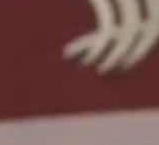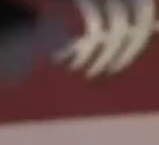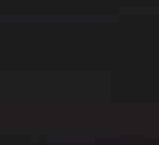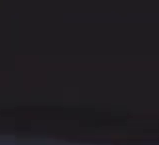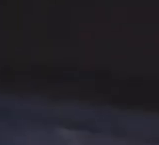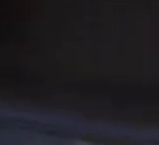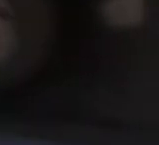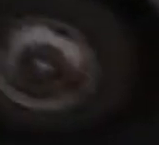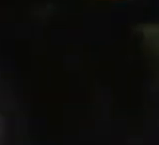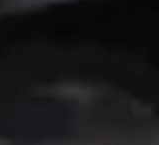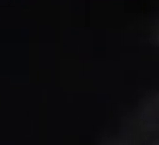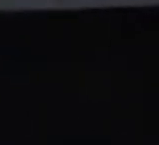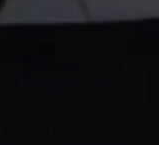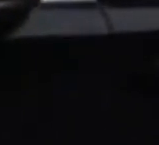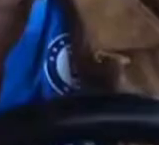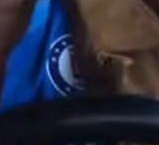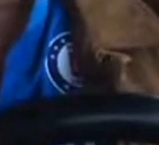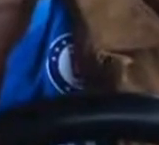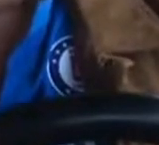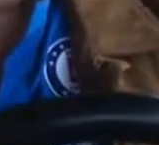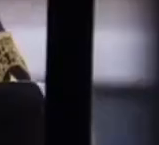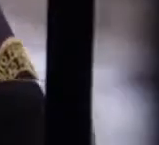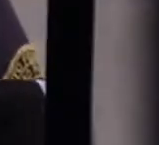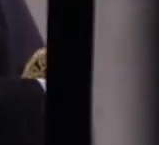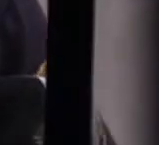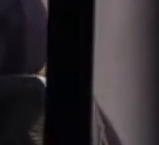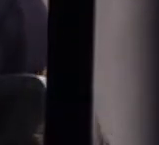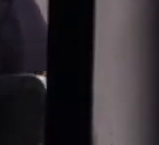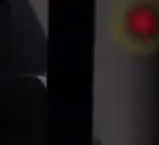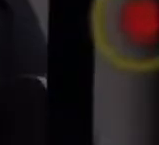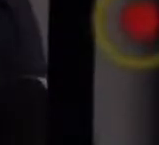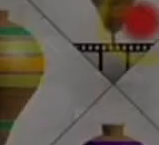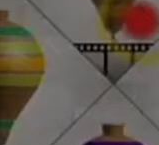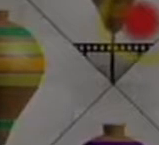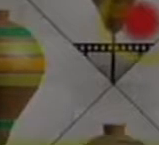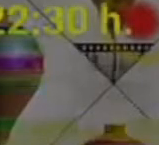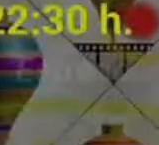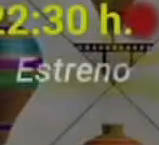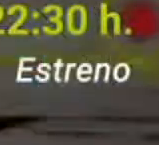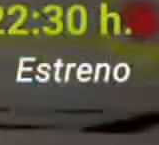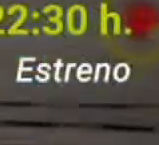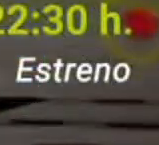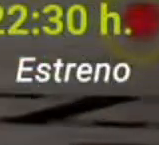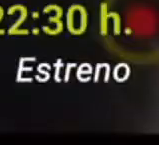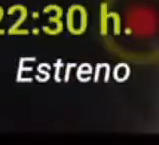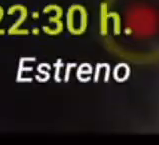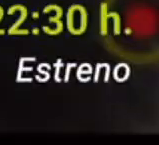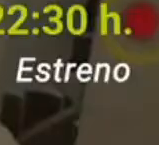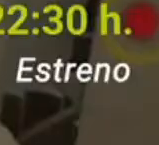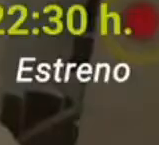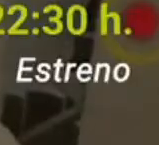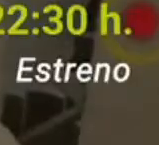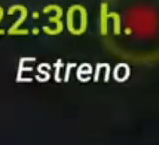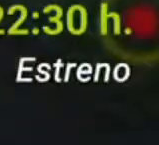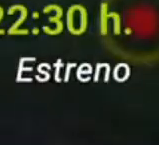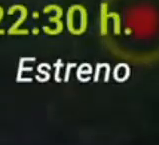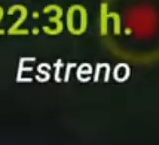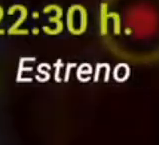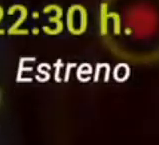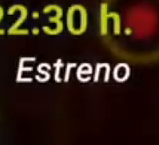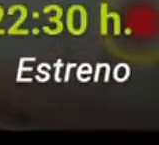el clásico, del director Joel Vázquez Cárdenas. Programa 1, estreno,